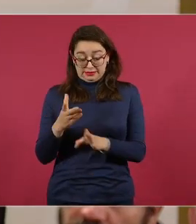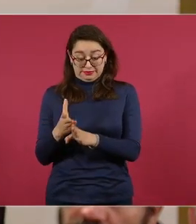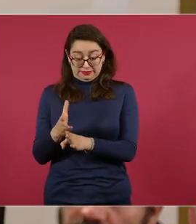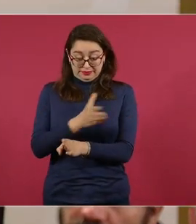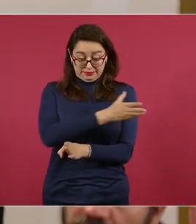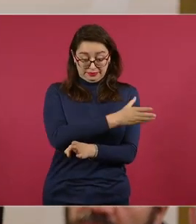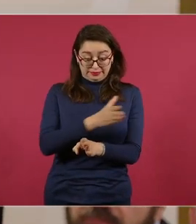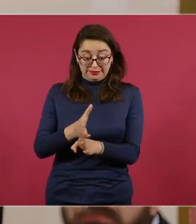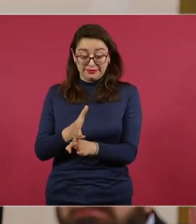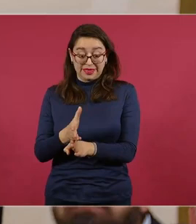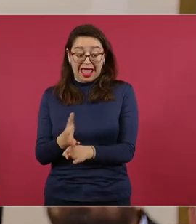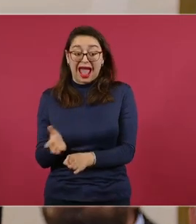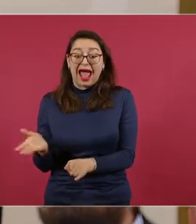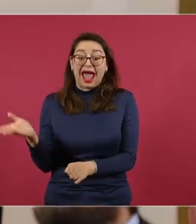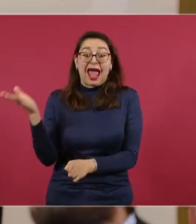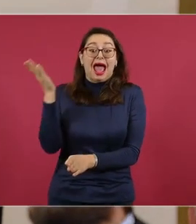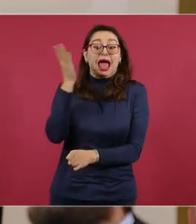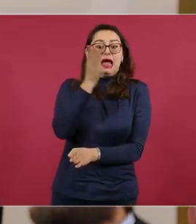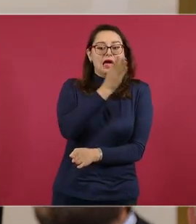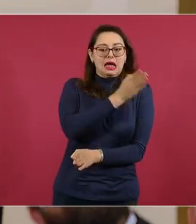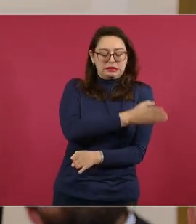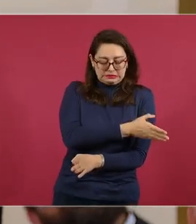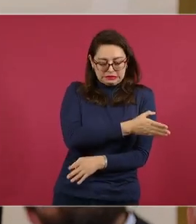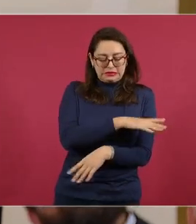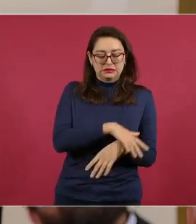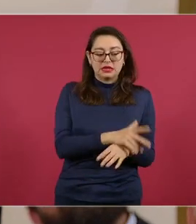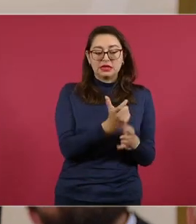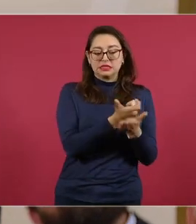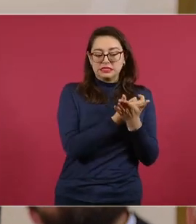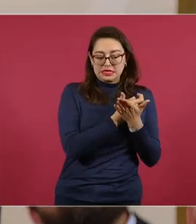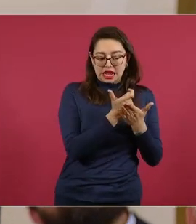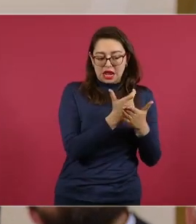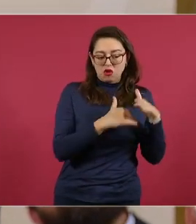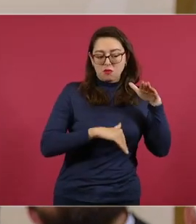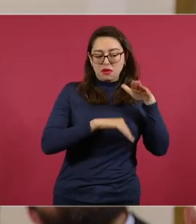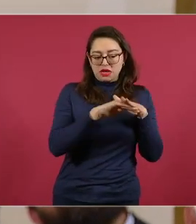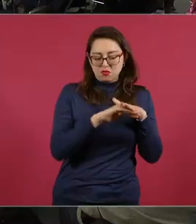expresidente Zedillo, con todo respeto, ¿sí? ¿Para quién es bueno?